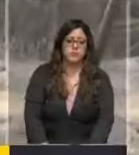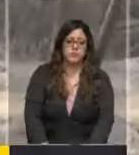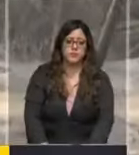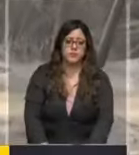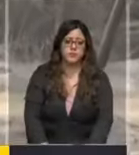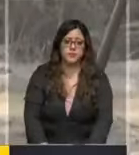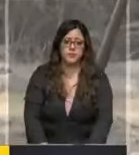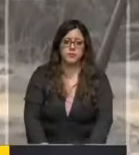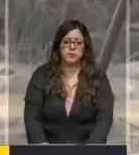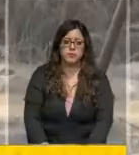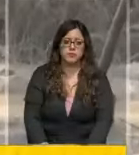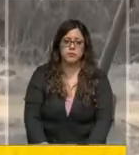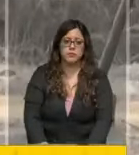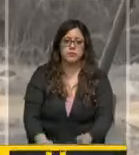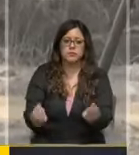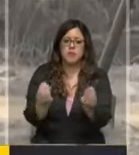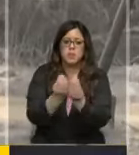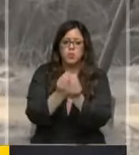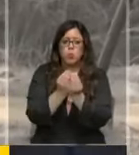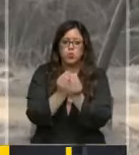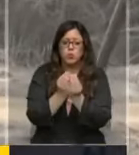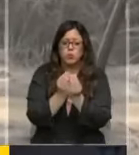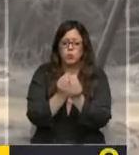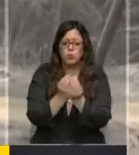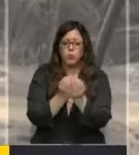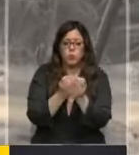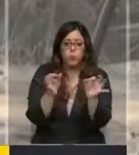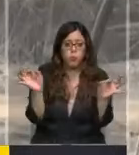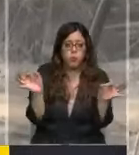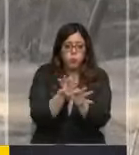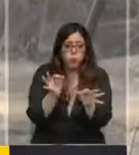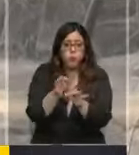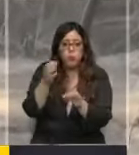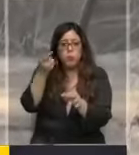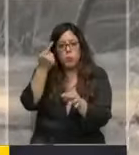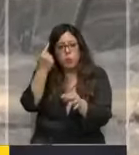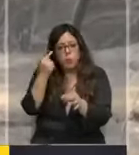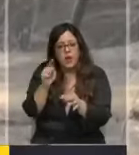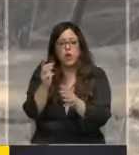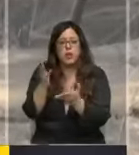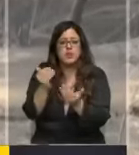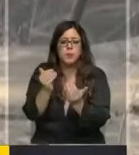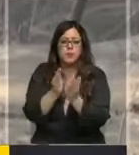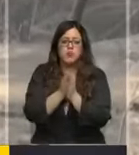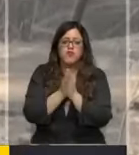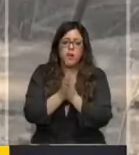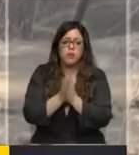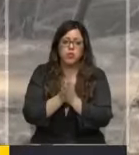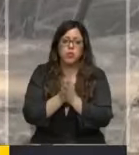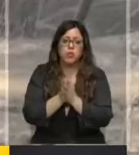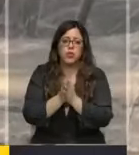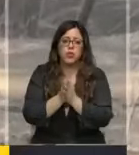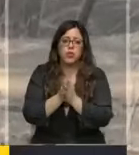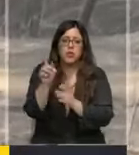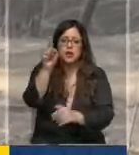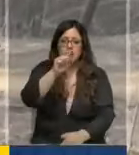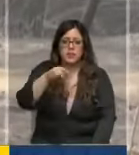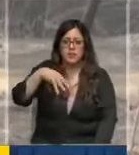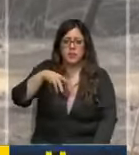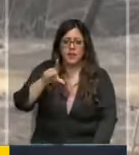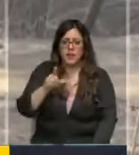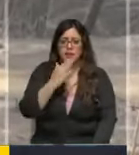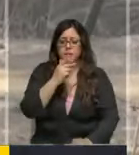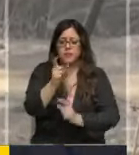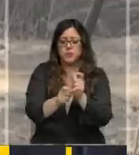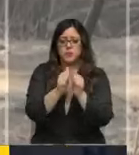Hay mucho por hablar, pero nuestra prioridad es que necesitamos que se haga presente el servicio médico legal, las